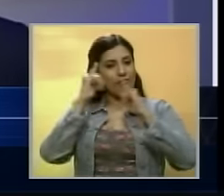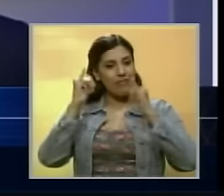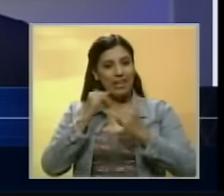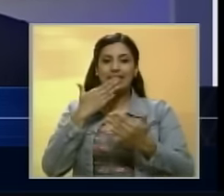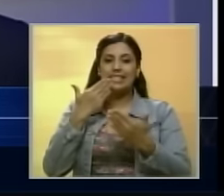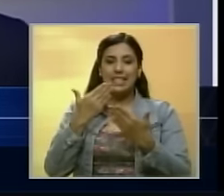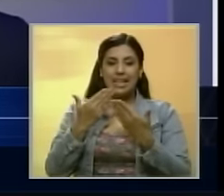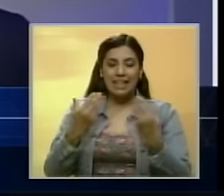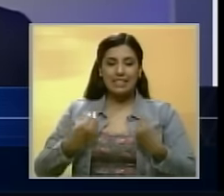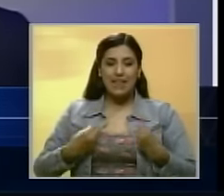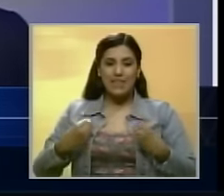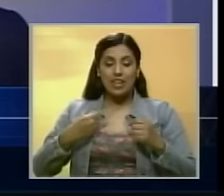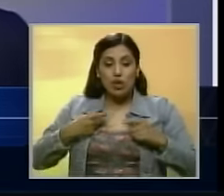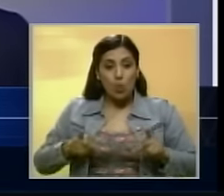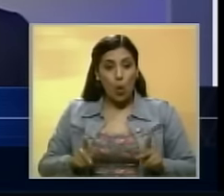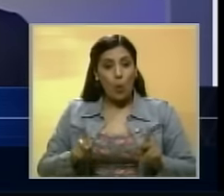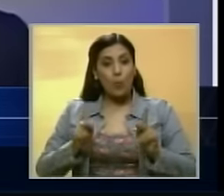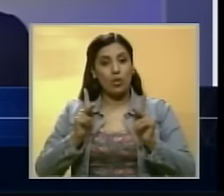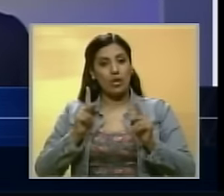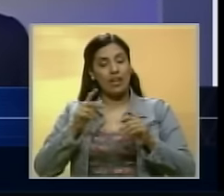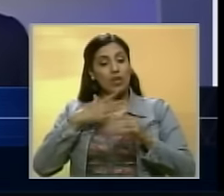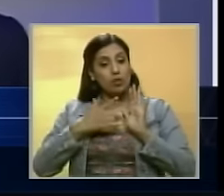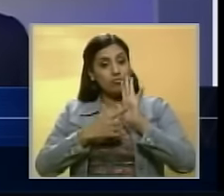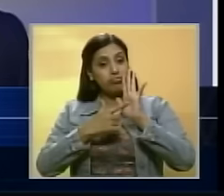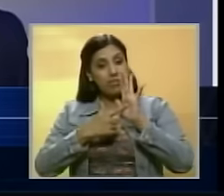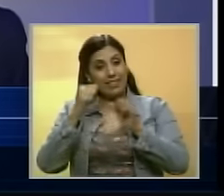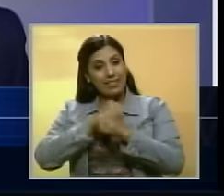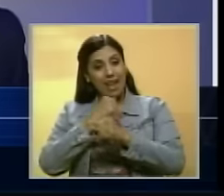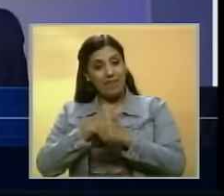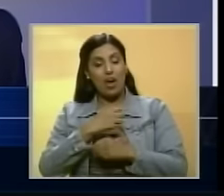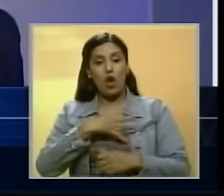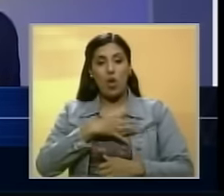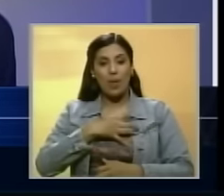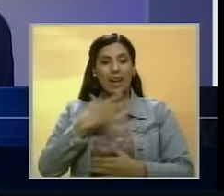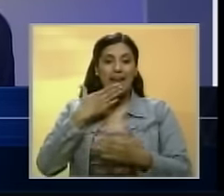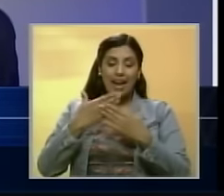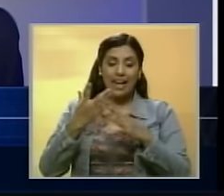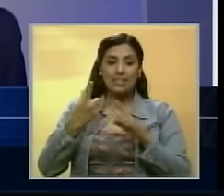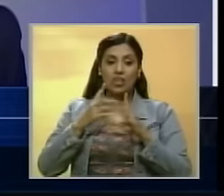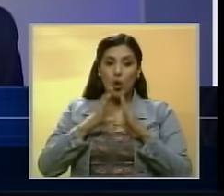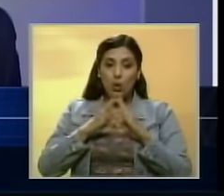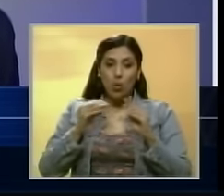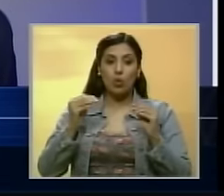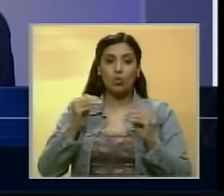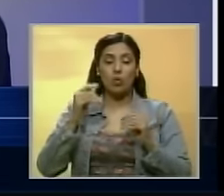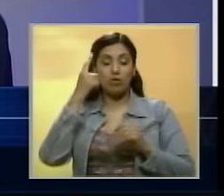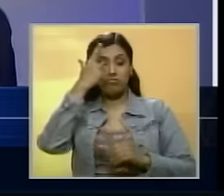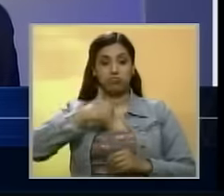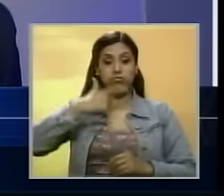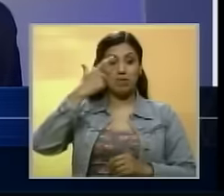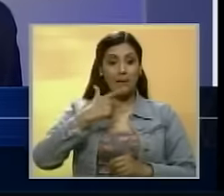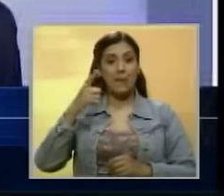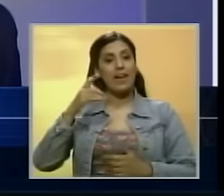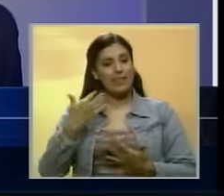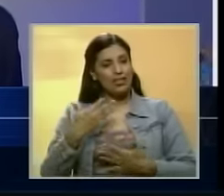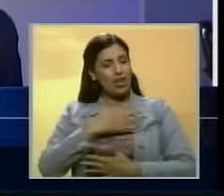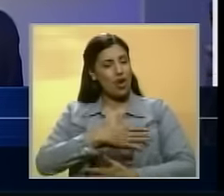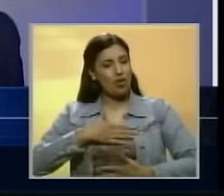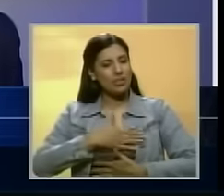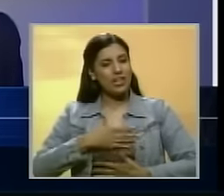agradecido con la vida de tener esta oportunidad protagonizar esta telenovela junto a un gran elenco de figuras yeno